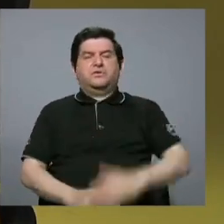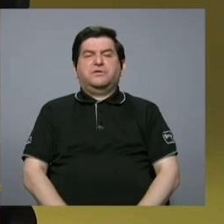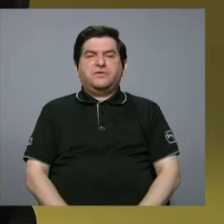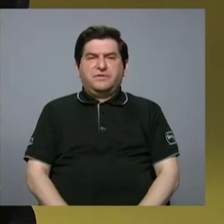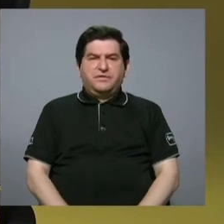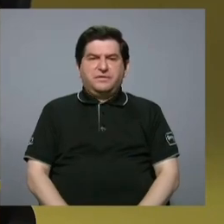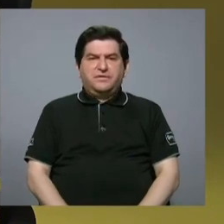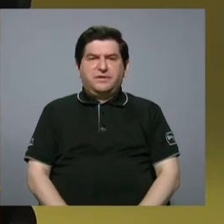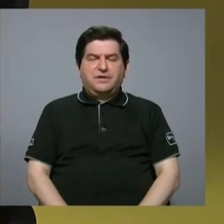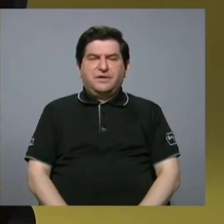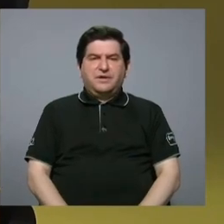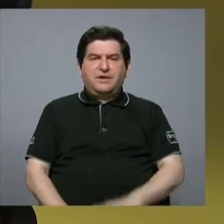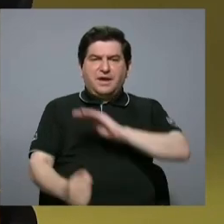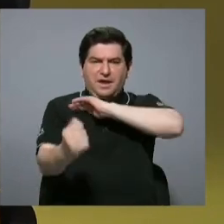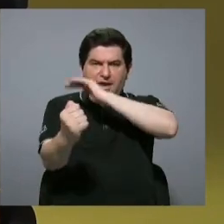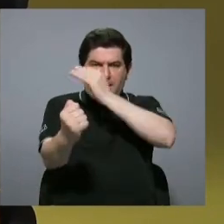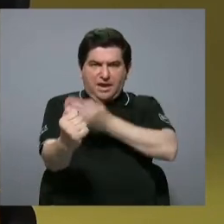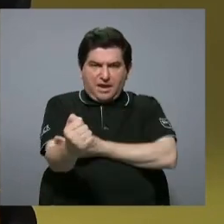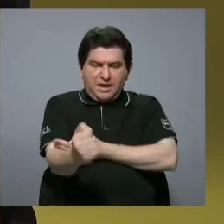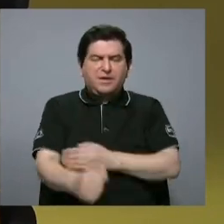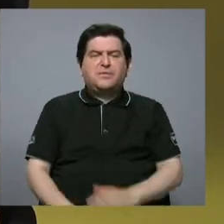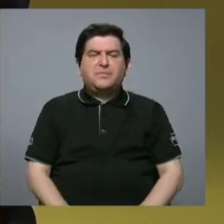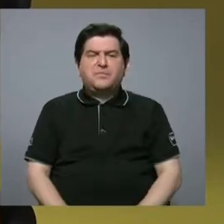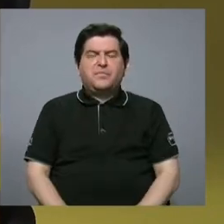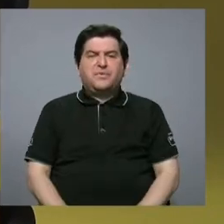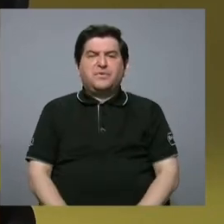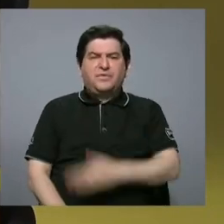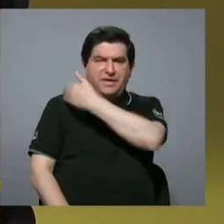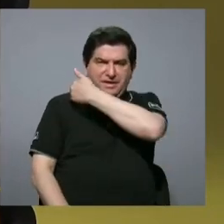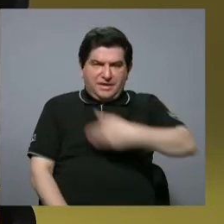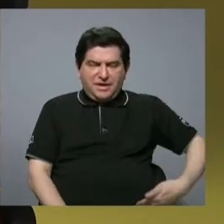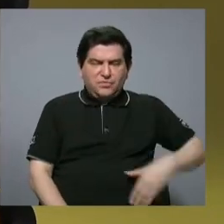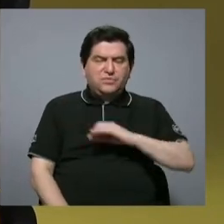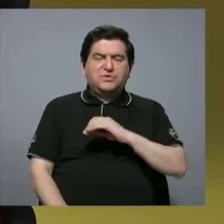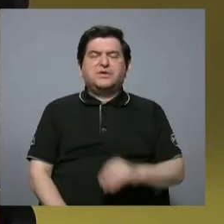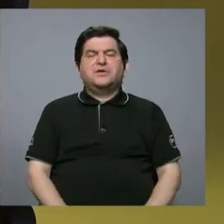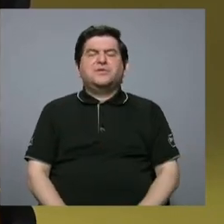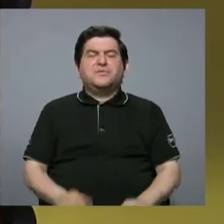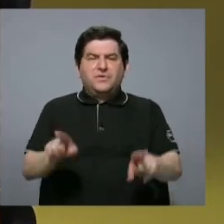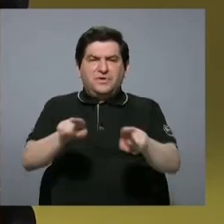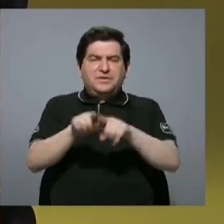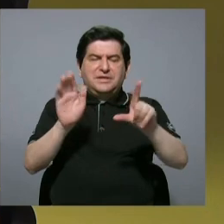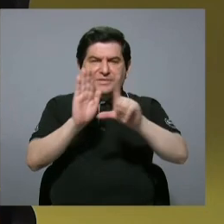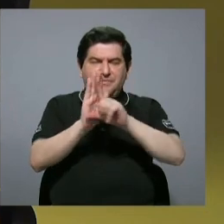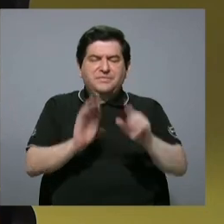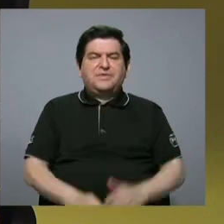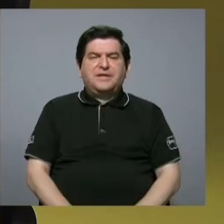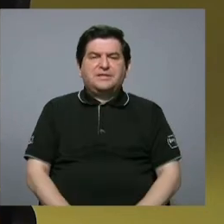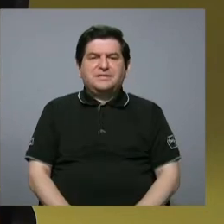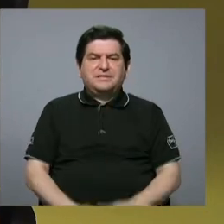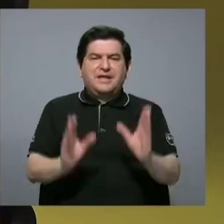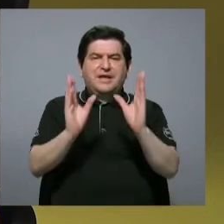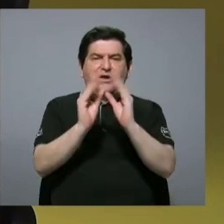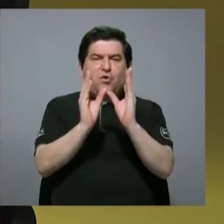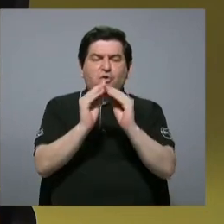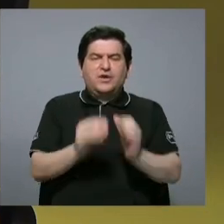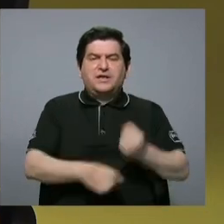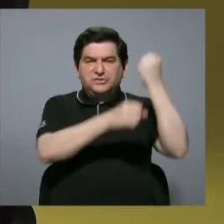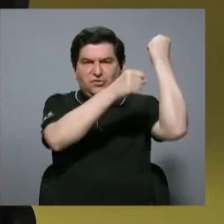Ejecutivo y Legislativo de la República Federal de Centroamérica. Entonces, el Congreso Federal decide